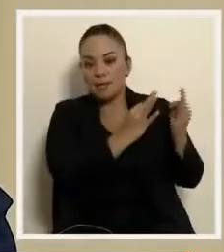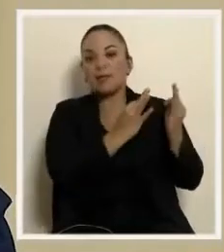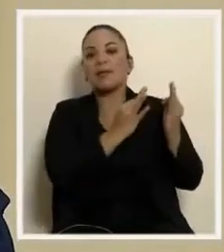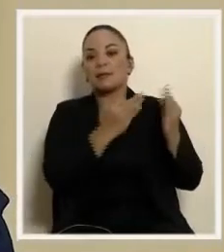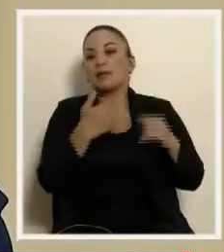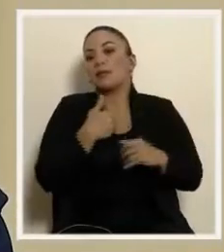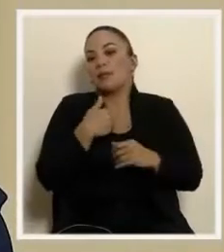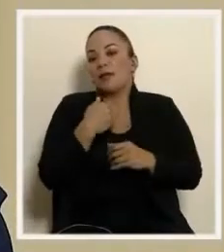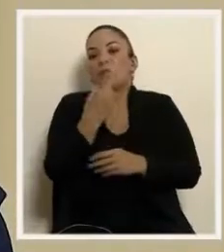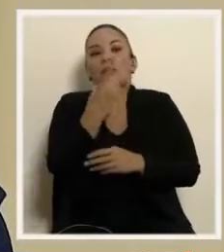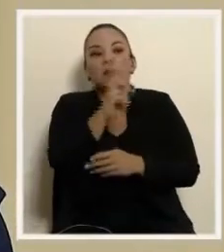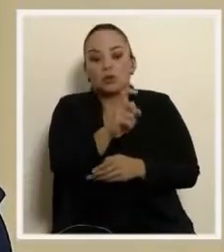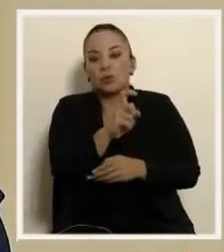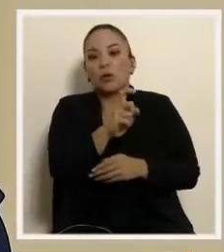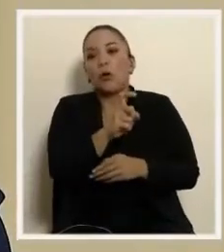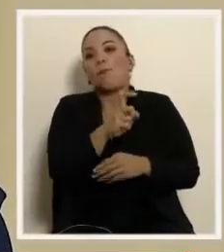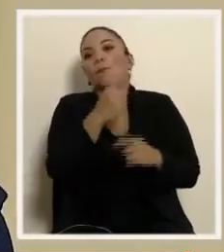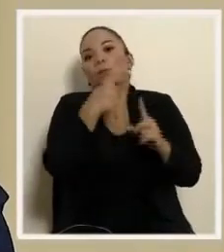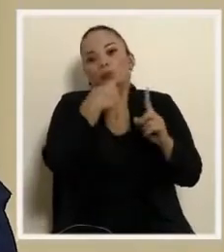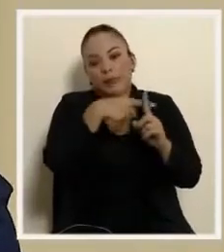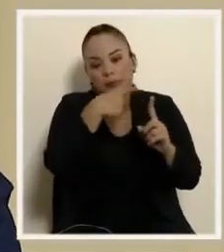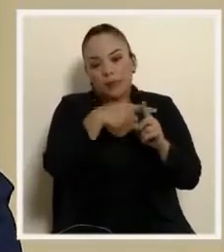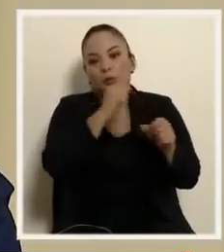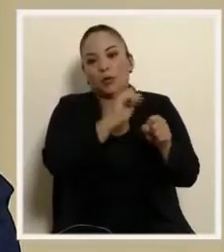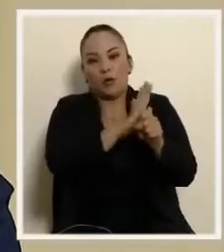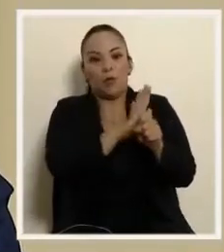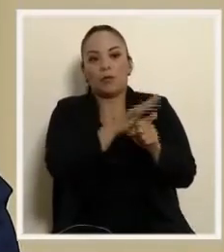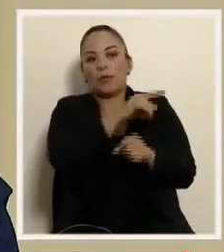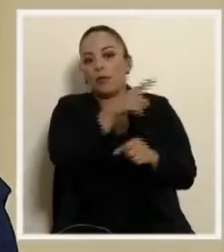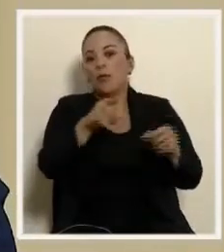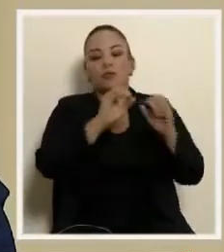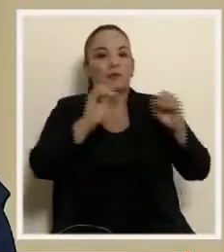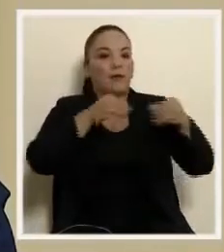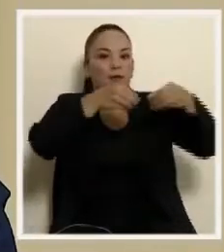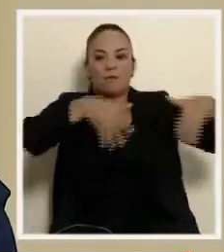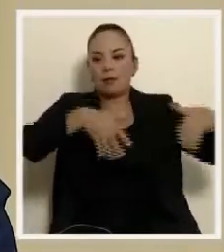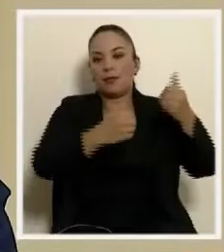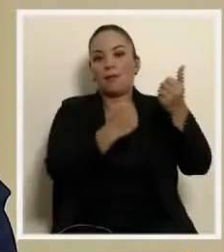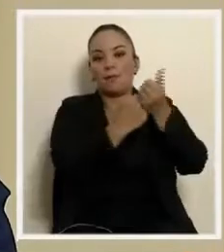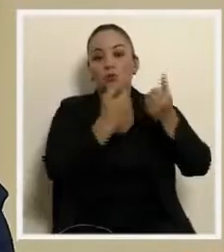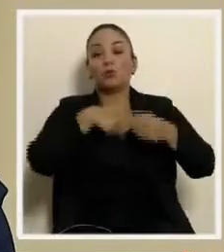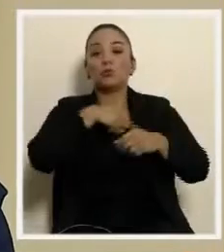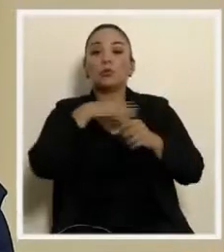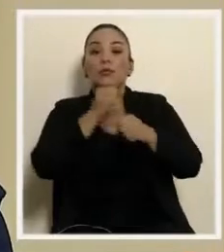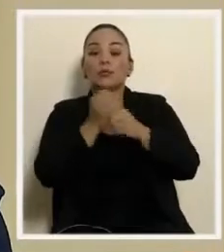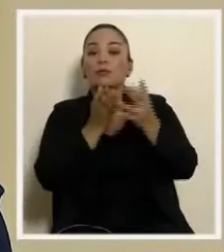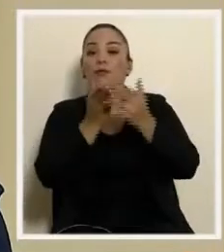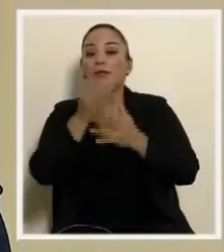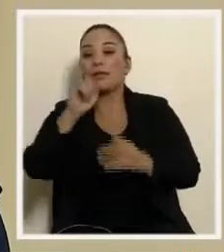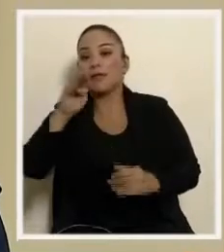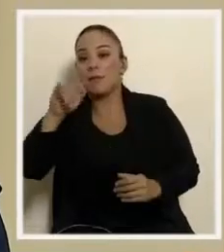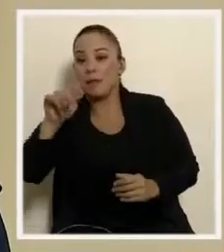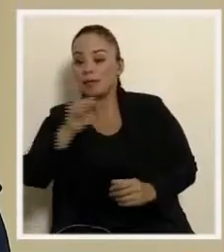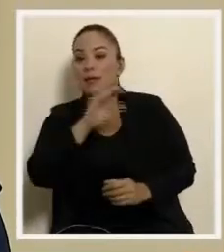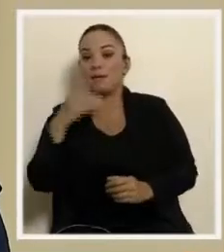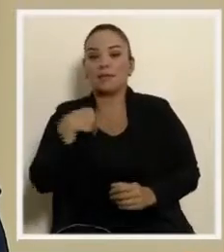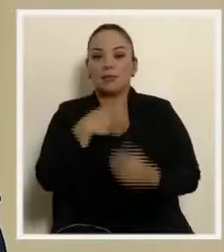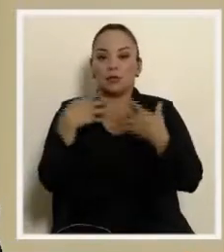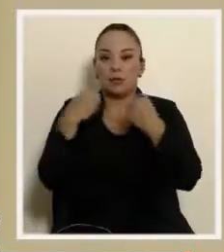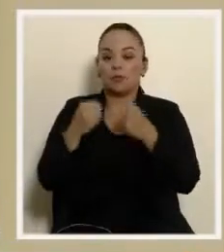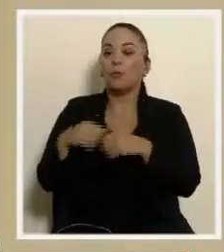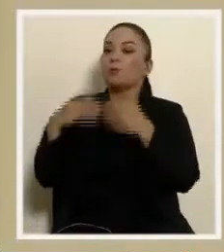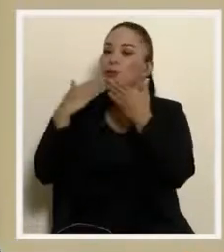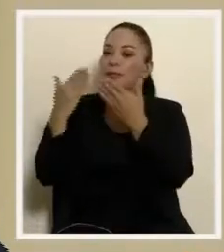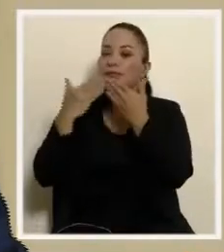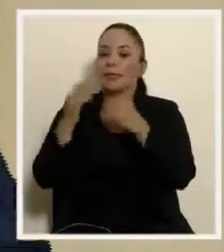que tengan un diagnóstico positivo de COVID y que no tengan una red de apoyo, y esto lo operamos a través del IMAS y del Ministerio de Salud. Muchas gracias.